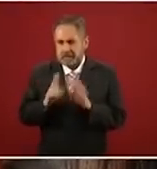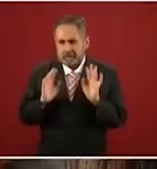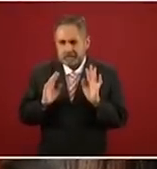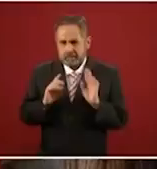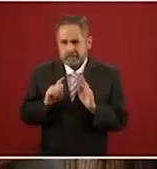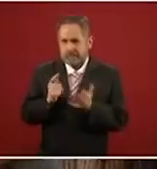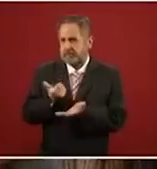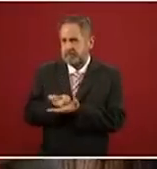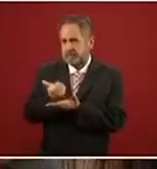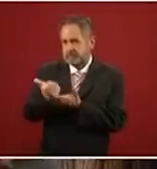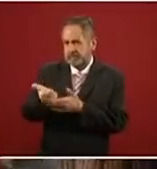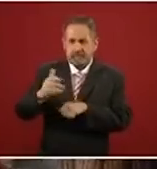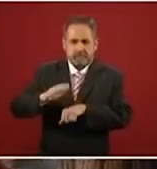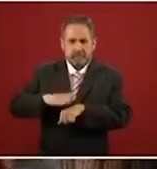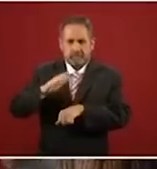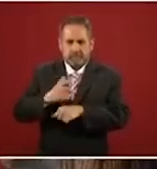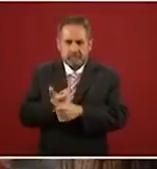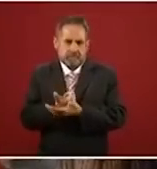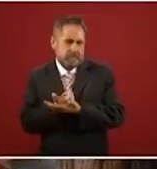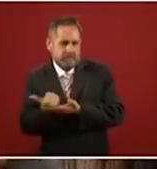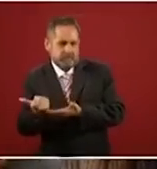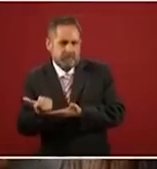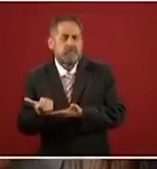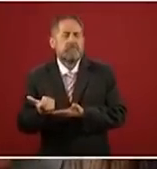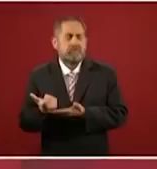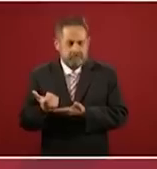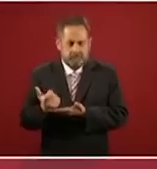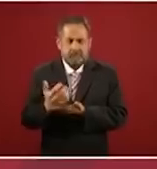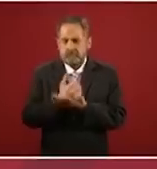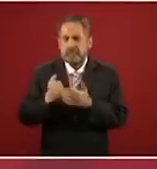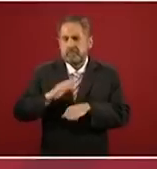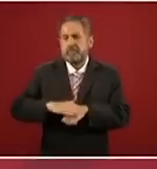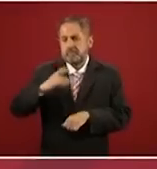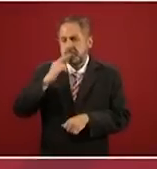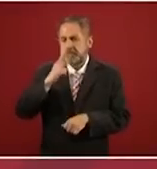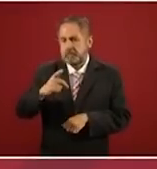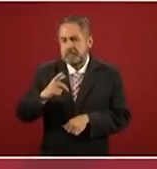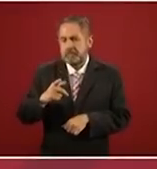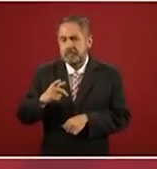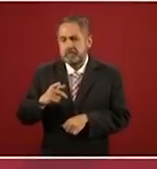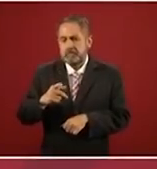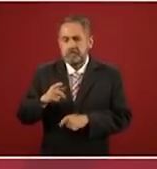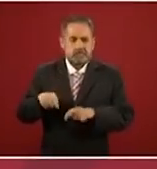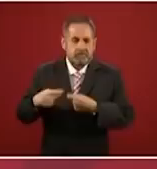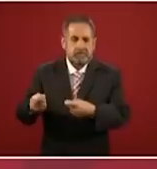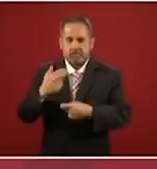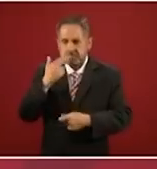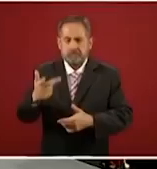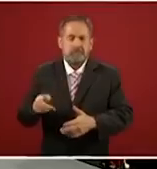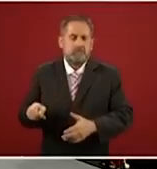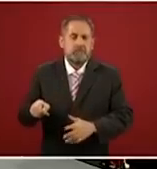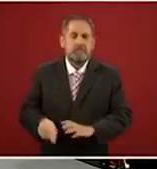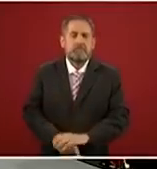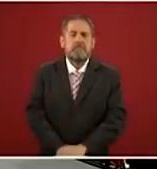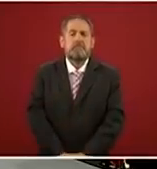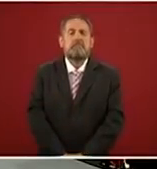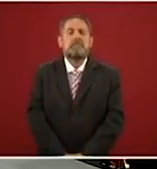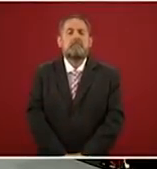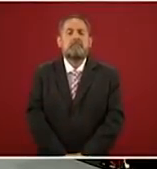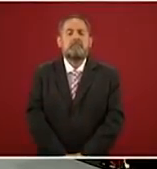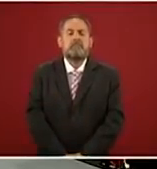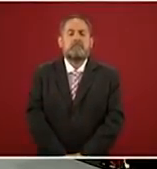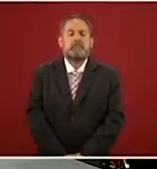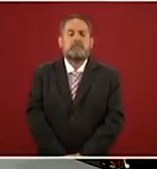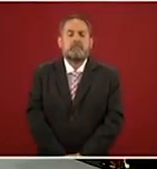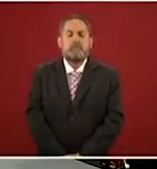a recibir más salarios mejores prestaciones muy bien este